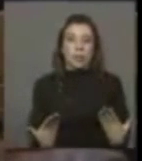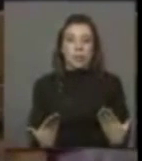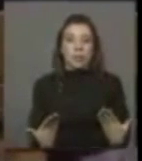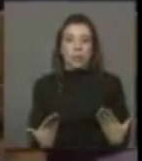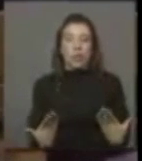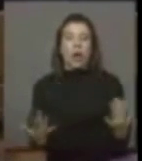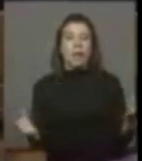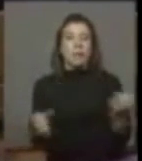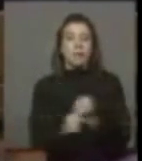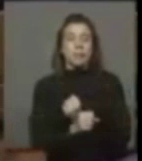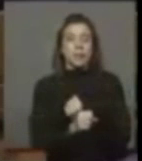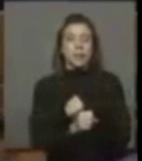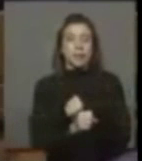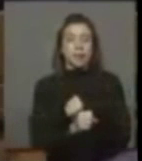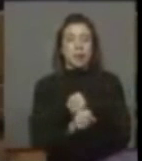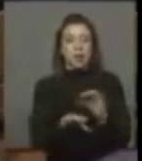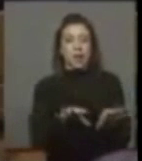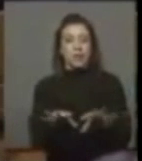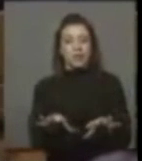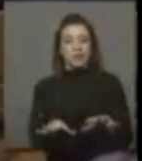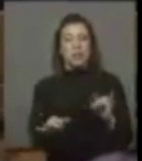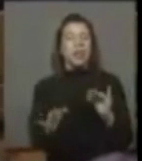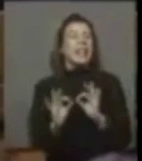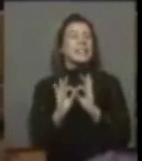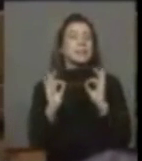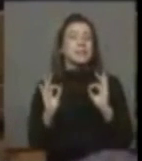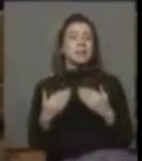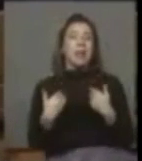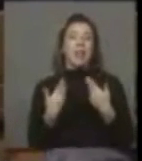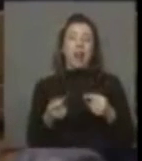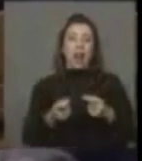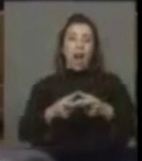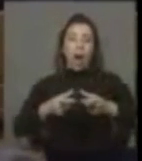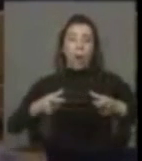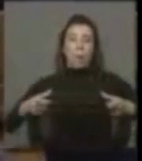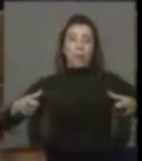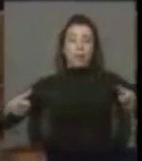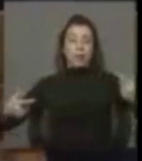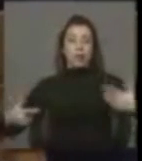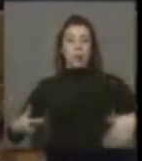más fluidez a aquellos ámbitos y darle fundamentalmente a la creciente